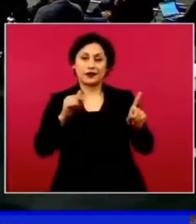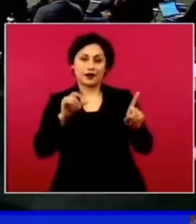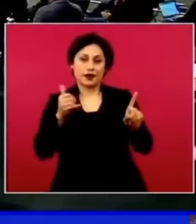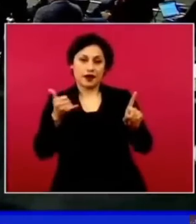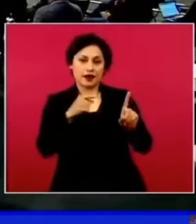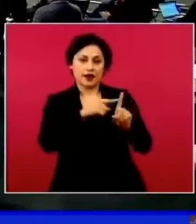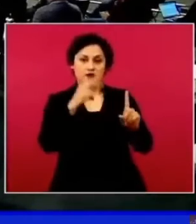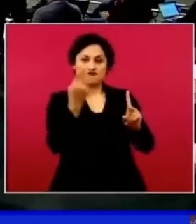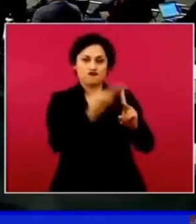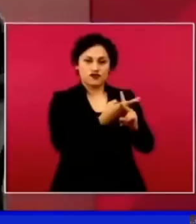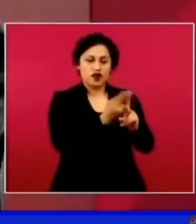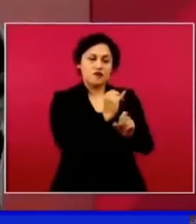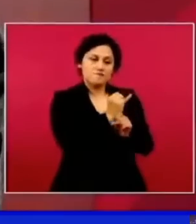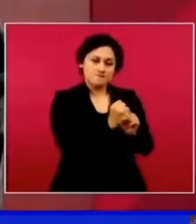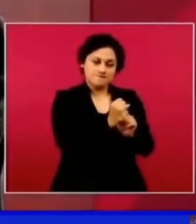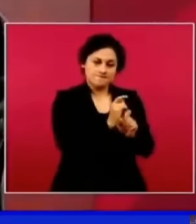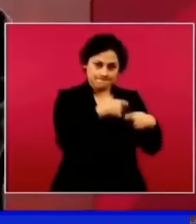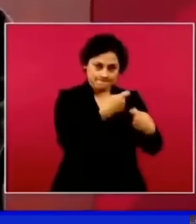como era muy recto,